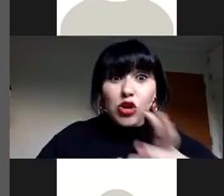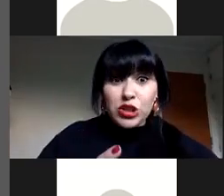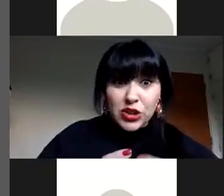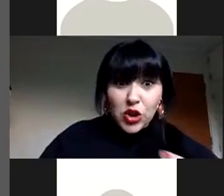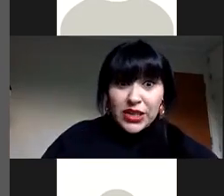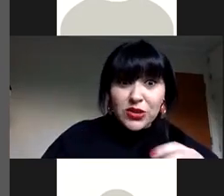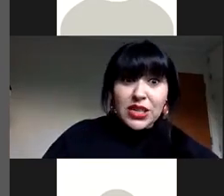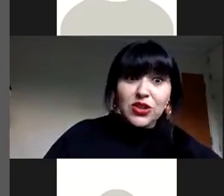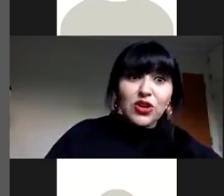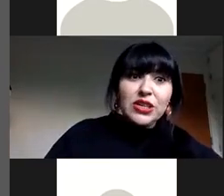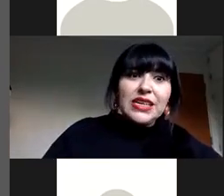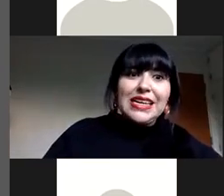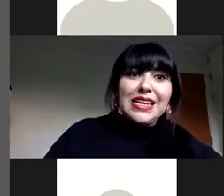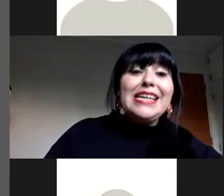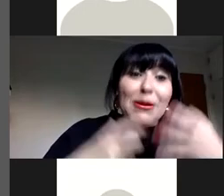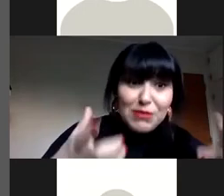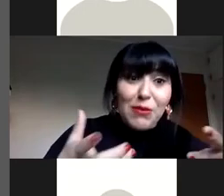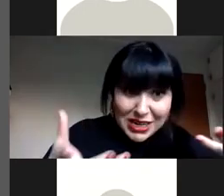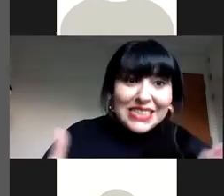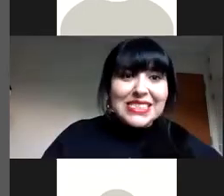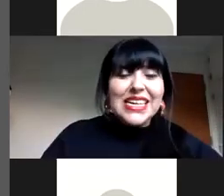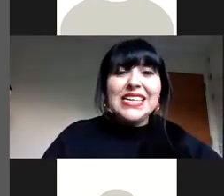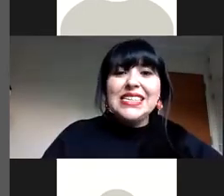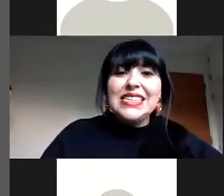peleando los sectores, ¿no es cierto?, y las mismas